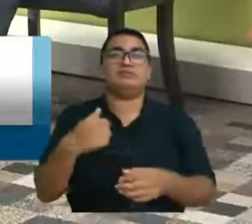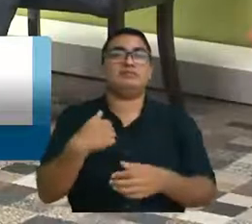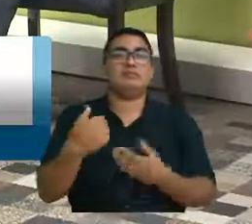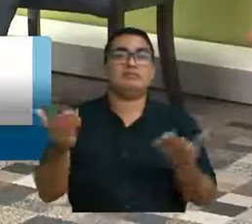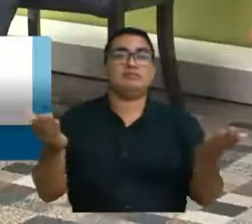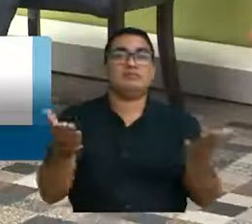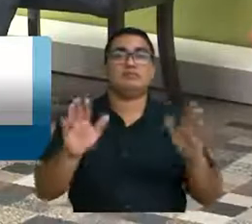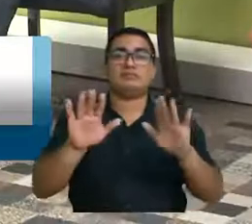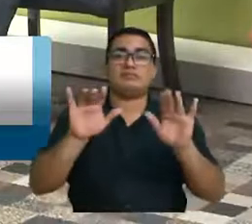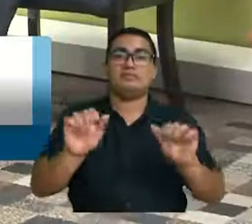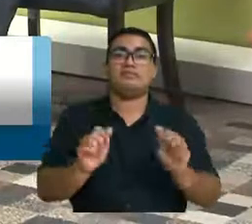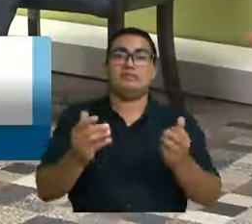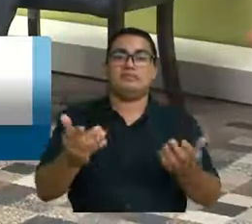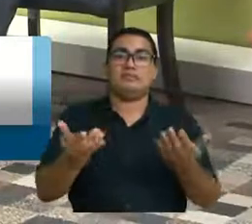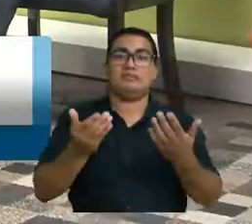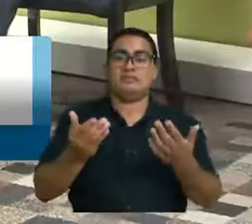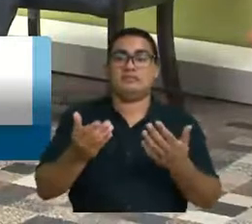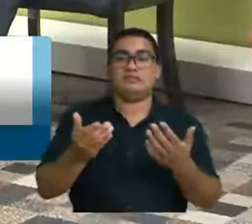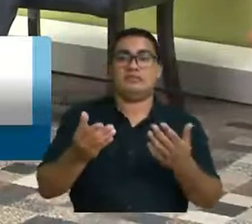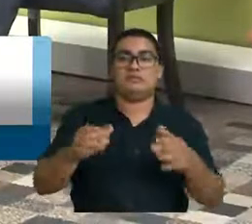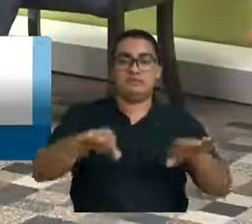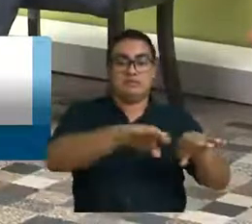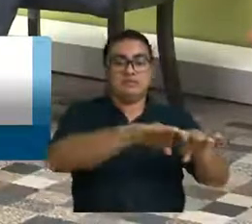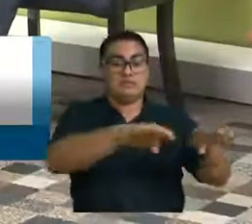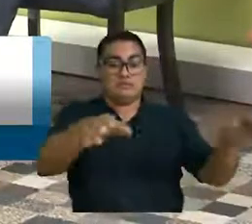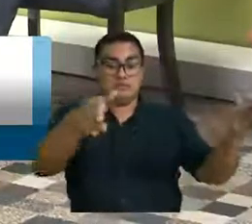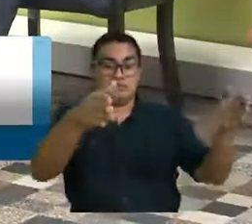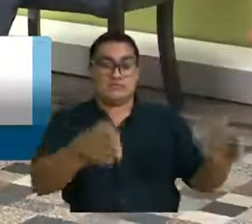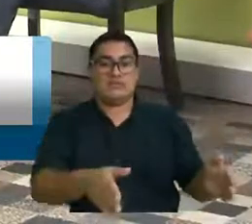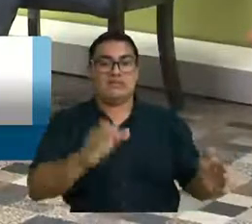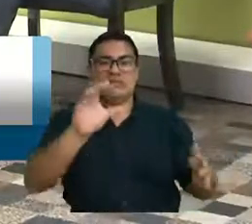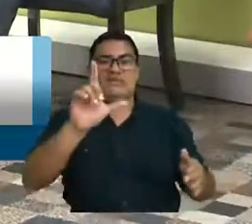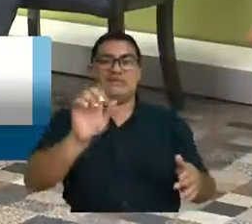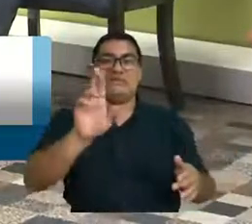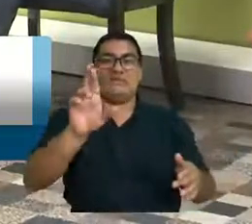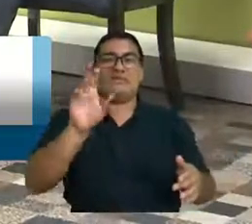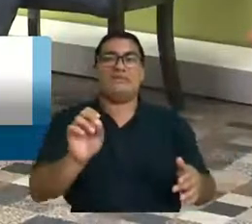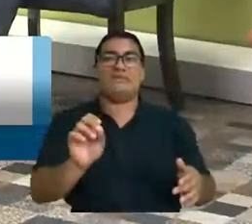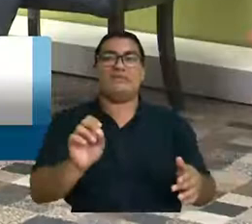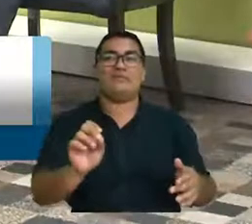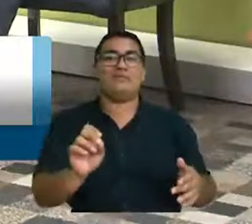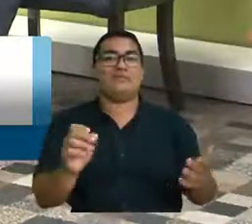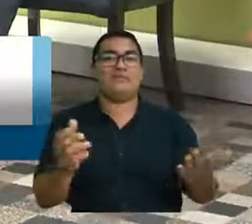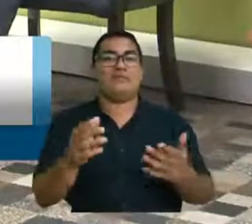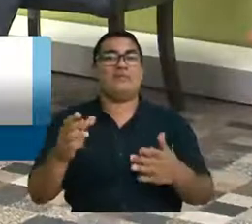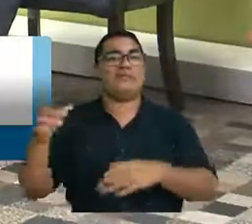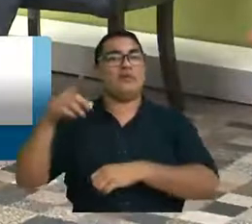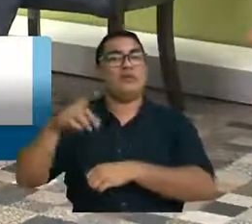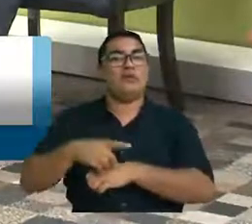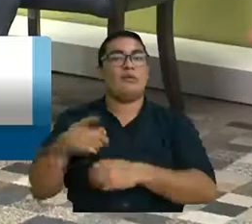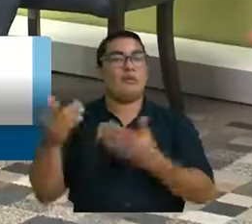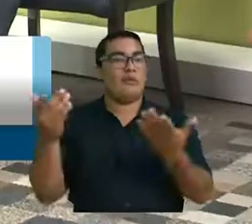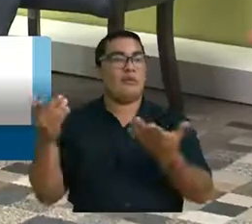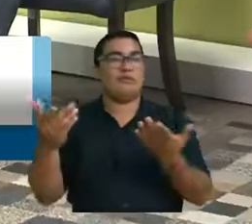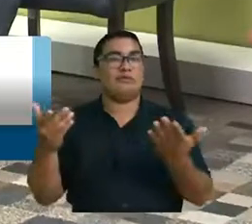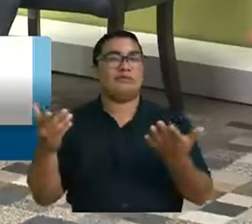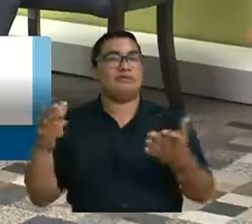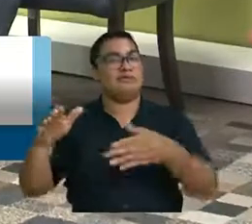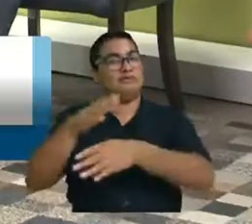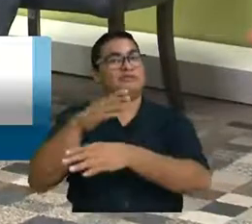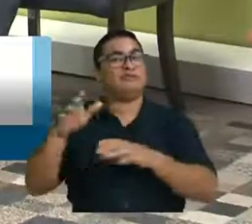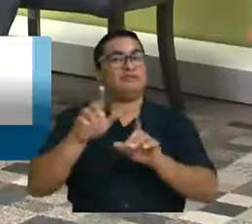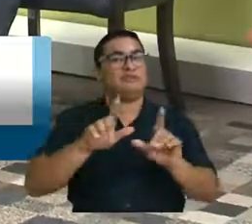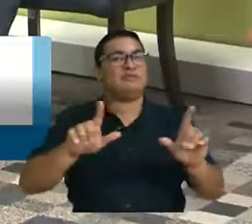yo ya quiero para superficie de un escritorio, puede ser un escritorio de clínica o superficies que están más expuestas